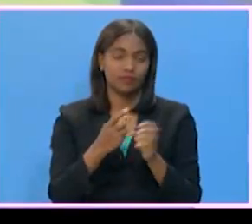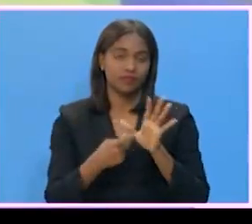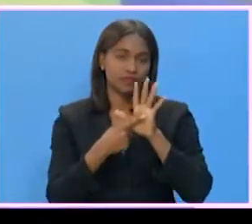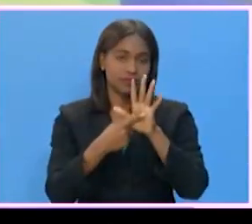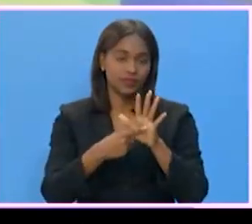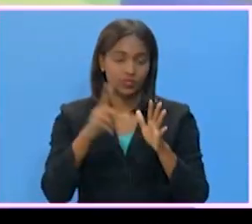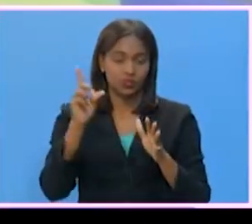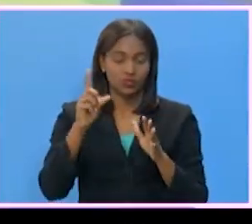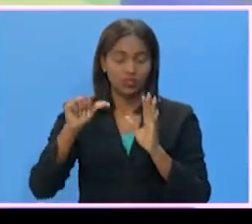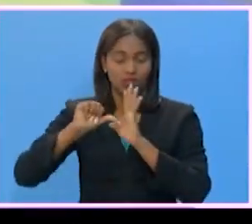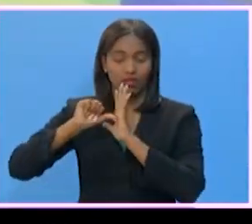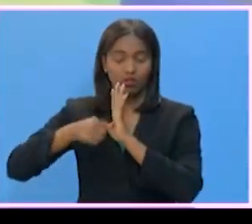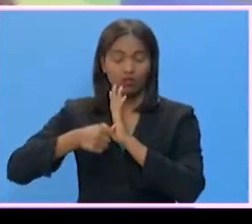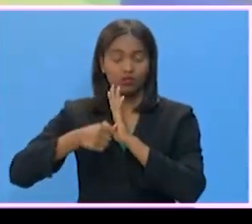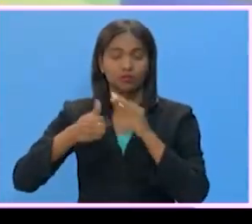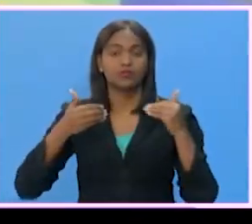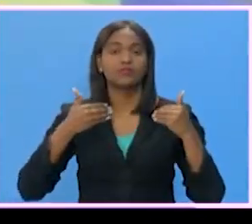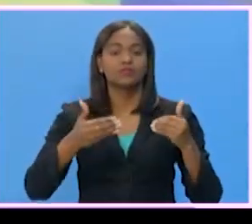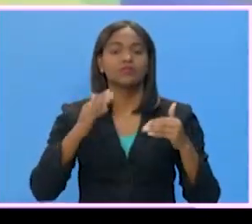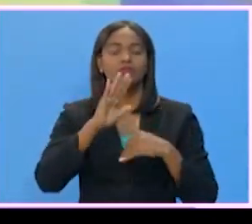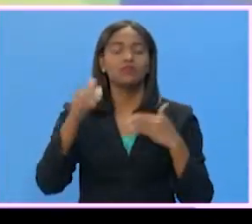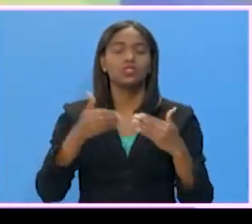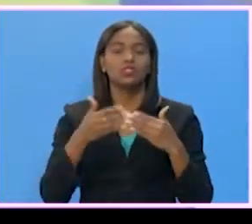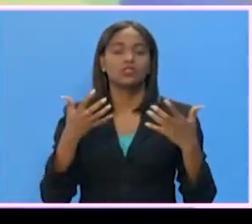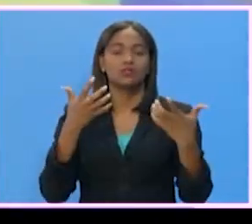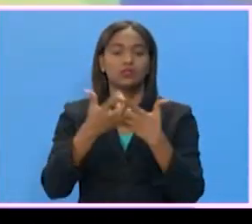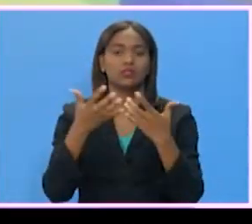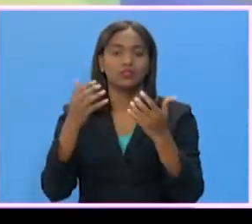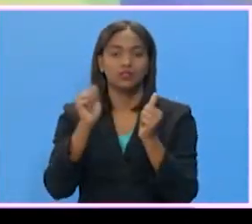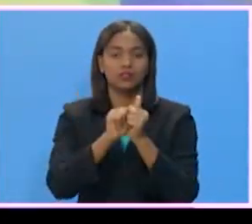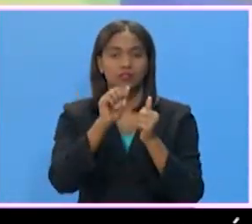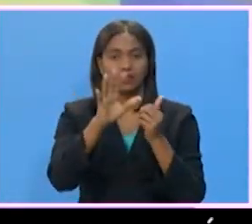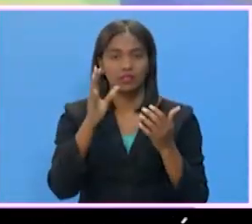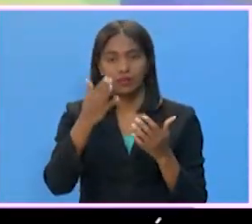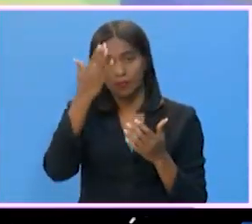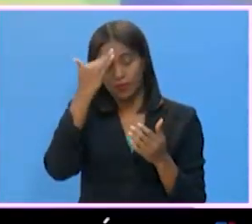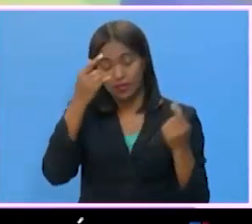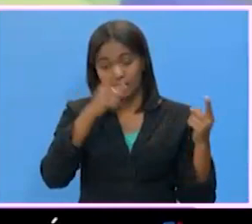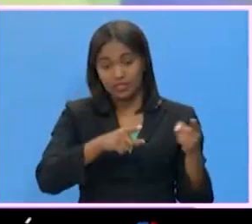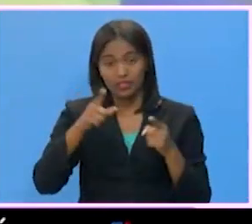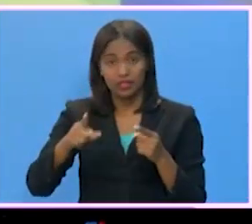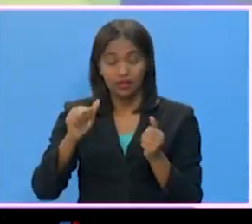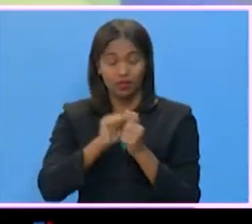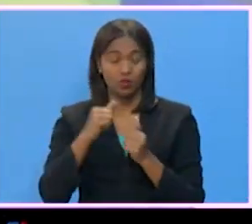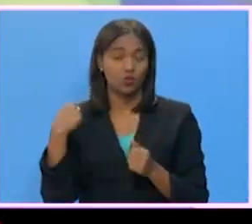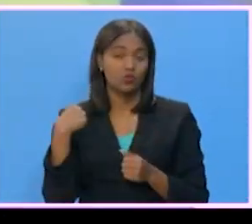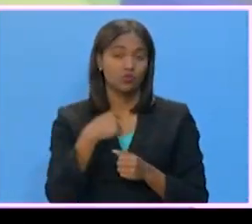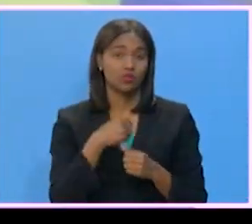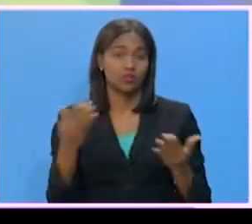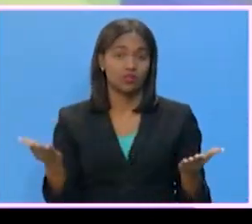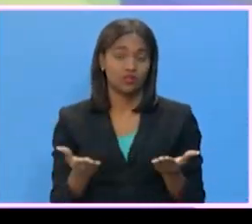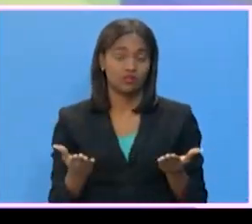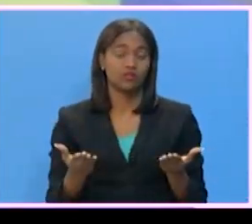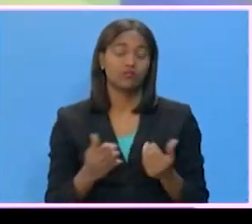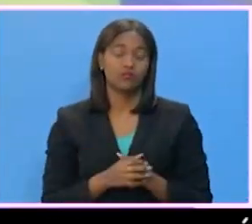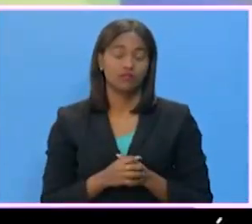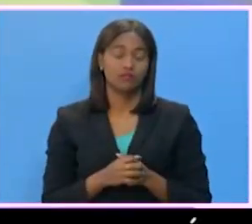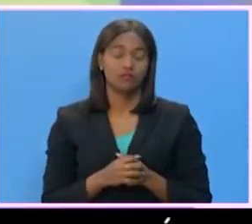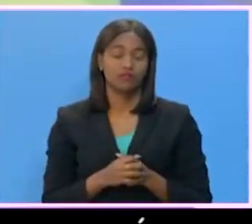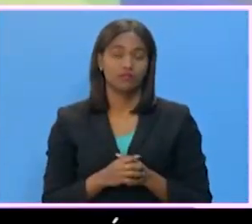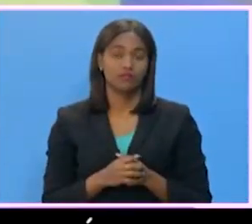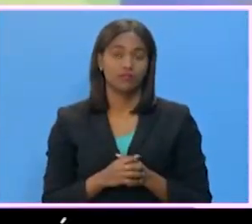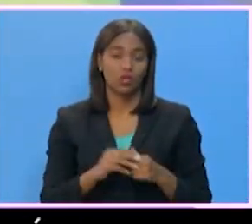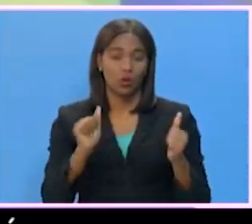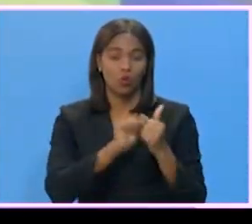donde Aduanas realiza toda la parte estadística y la está pasando un consultor. AmCham